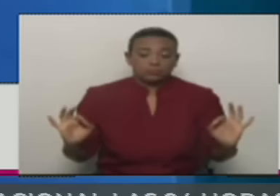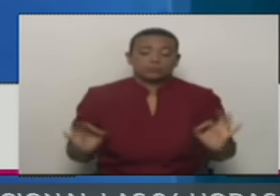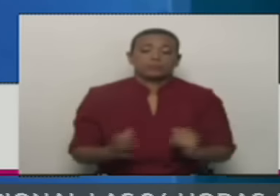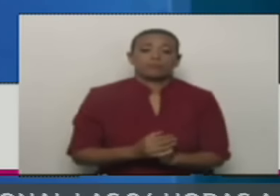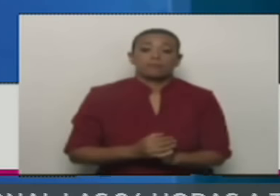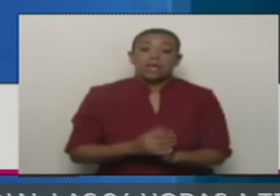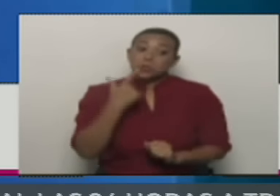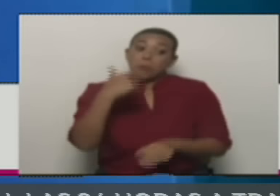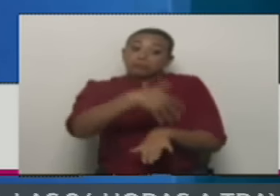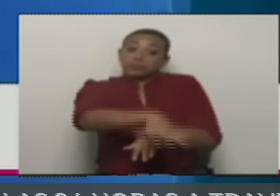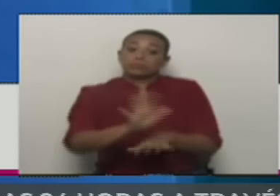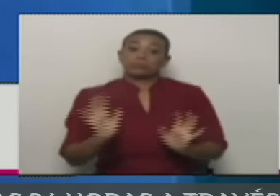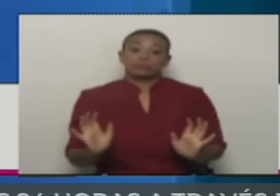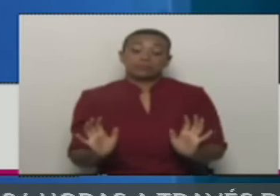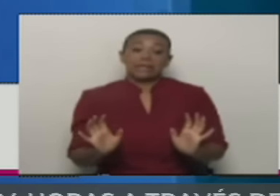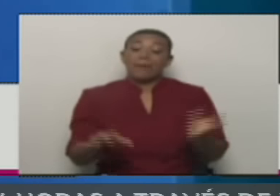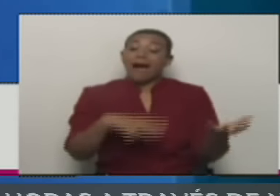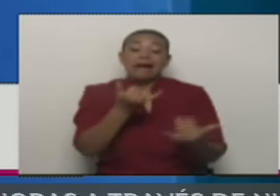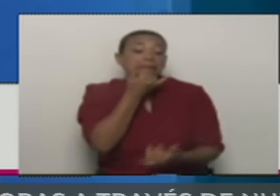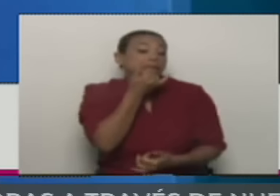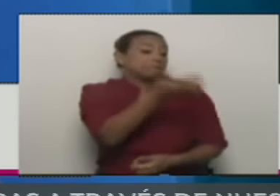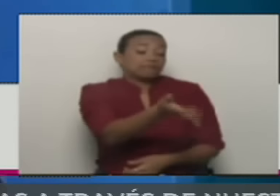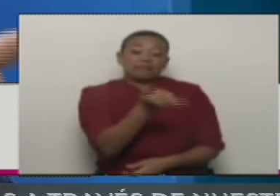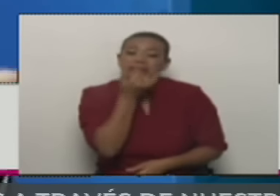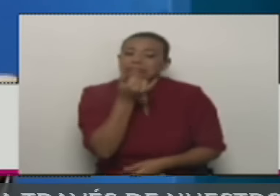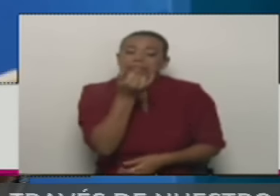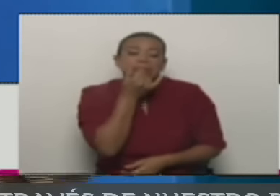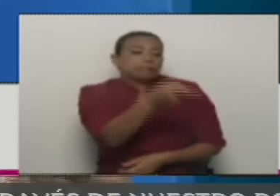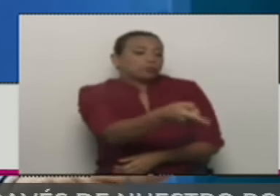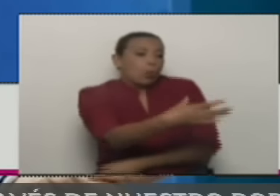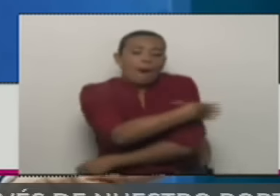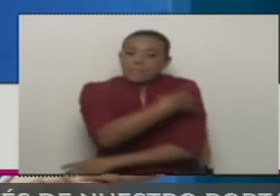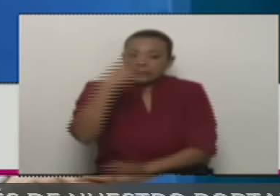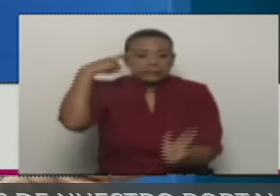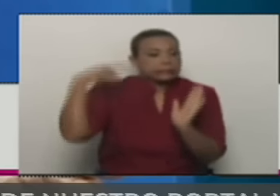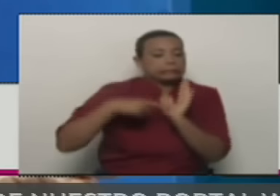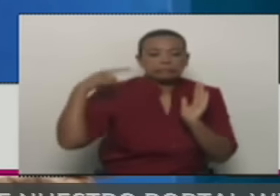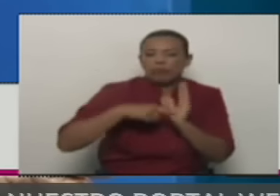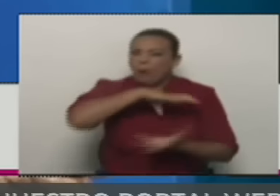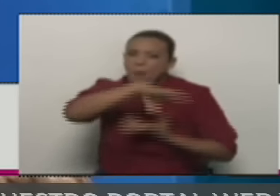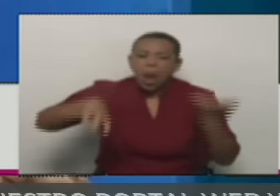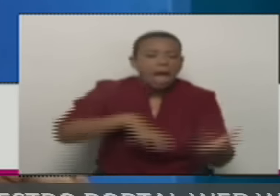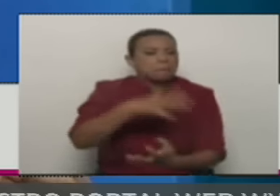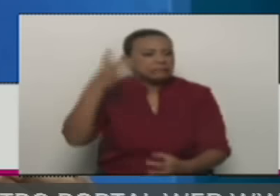¿se van a ir por el farallón del fascismo, el terrorismo y la violencia?